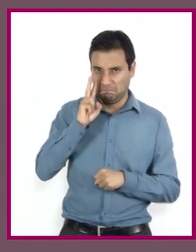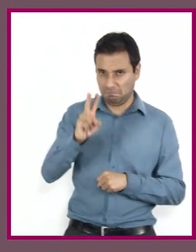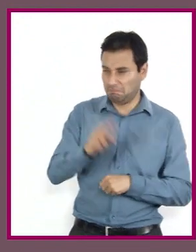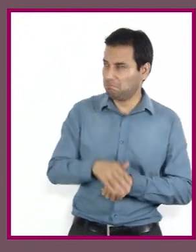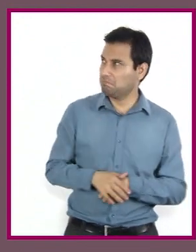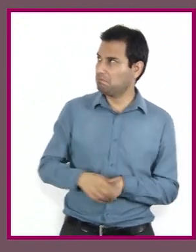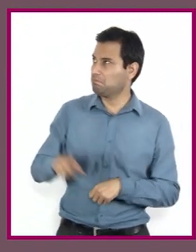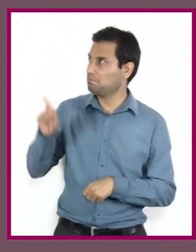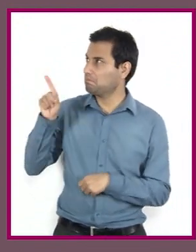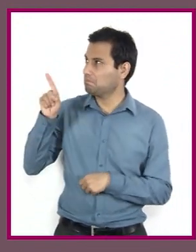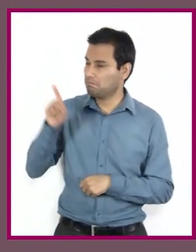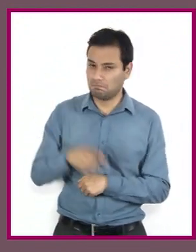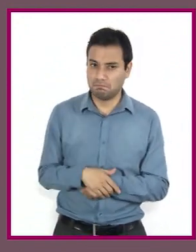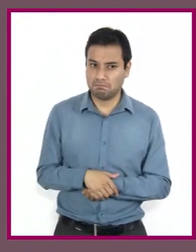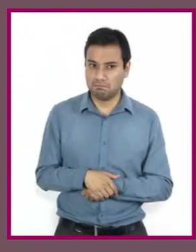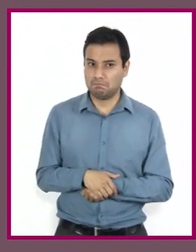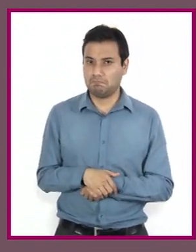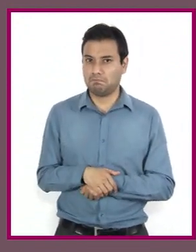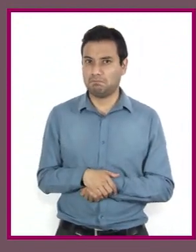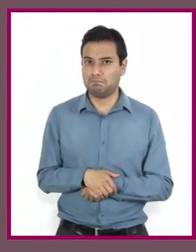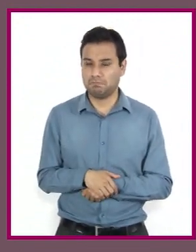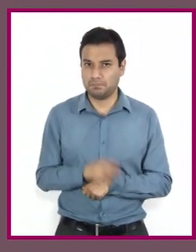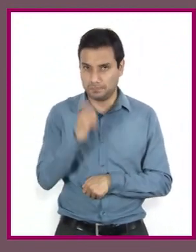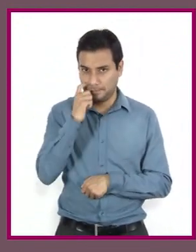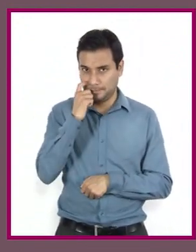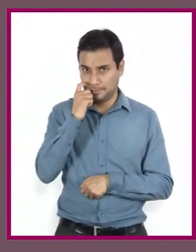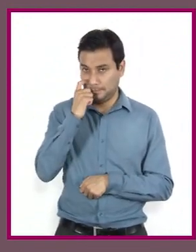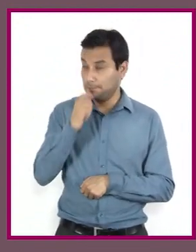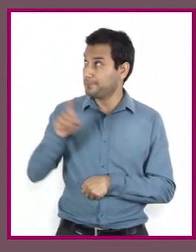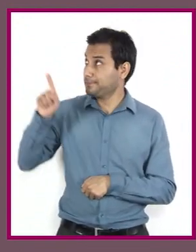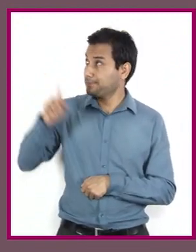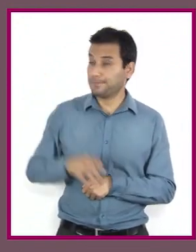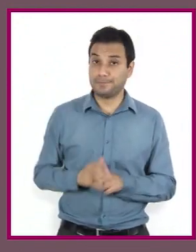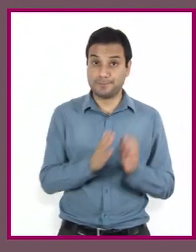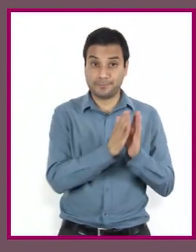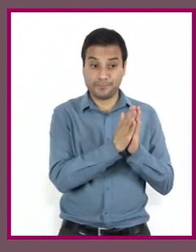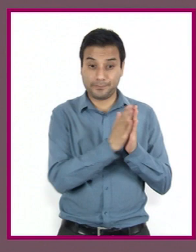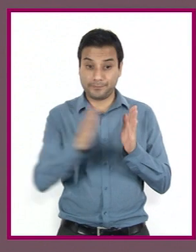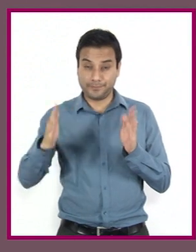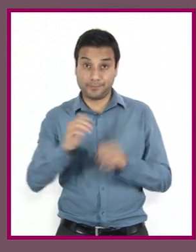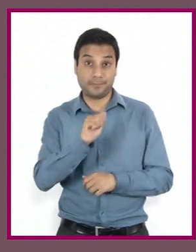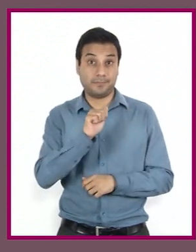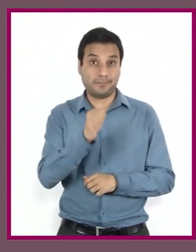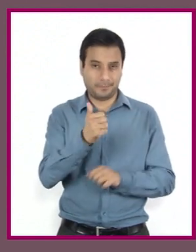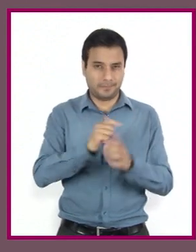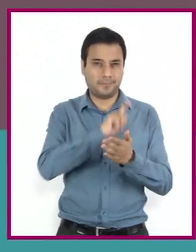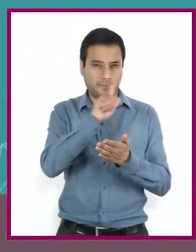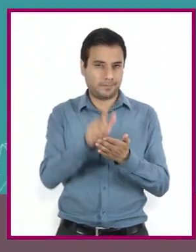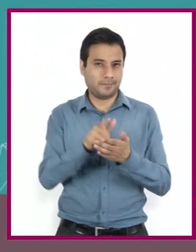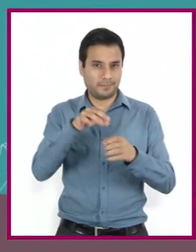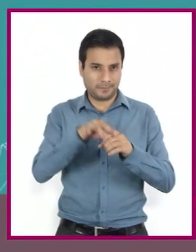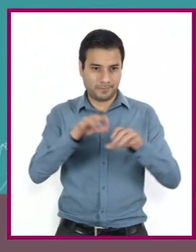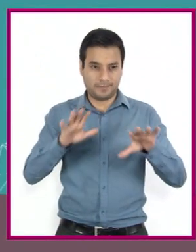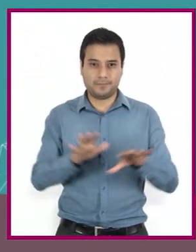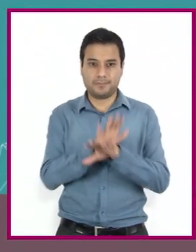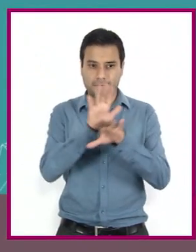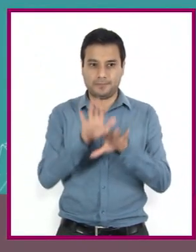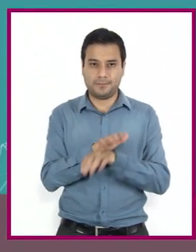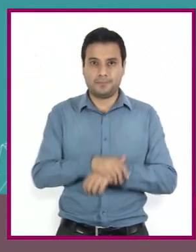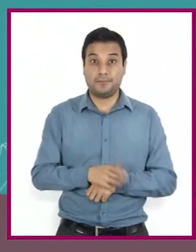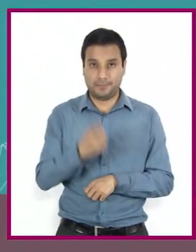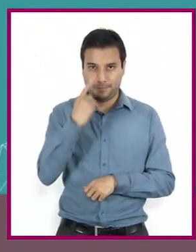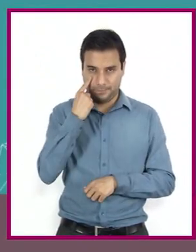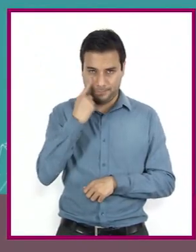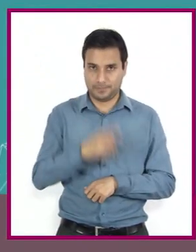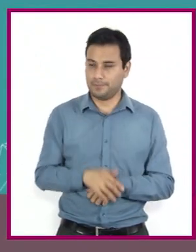en México se llevaron a cabo 11 reformas electorales durante los siguientes sexenios. Periodo presidencial